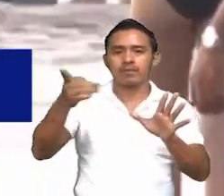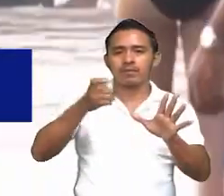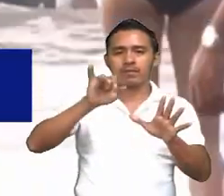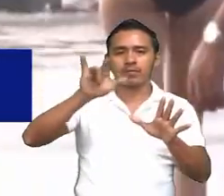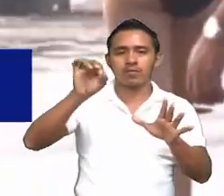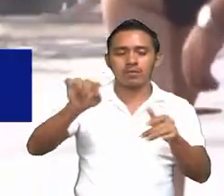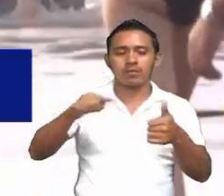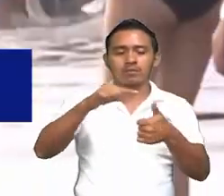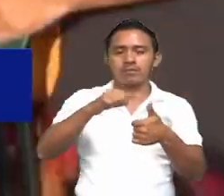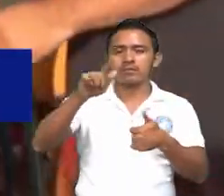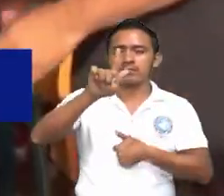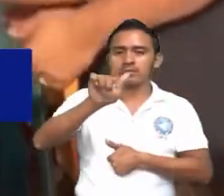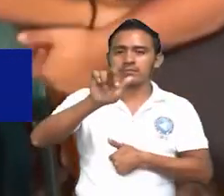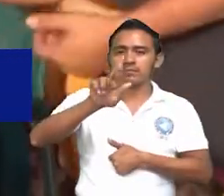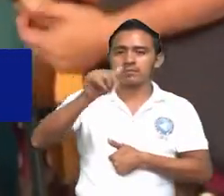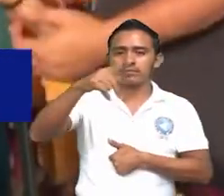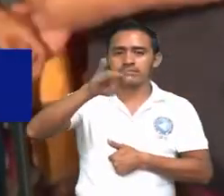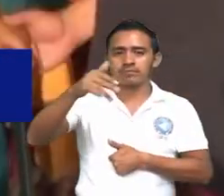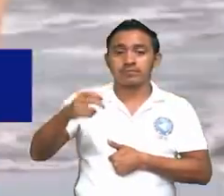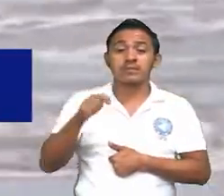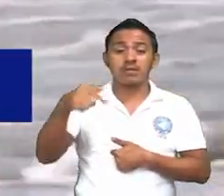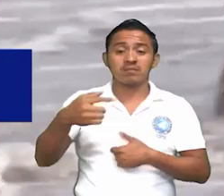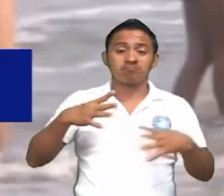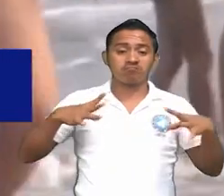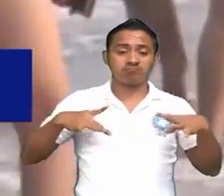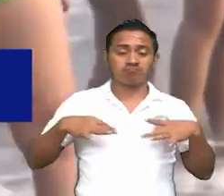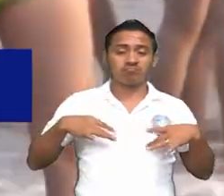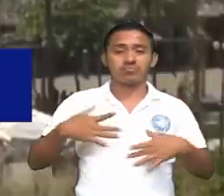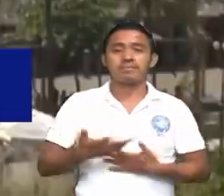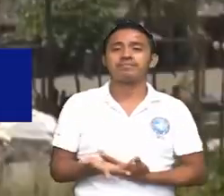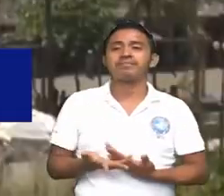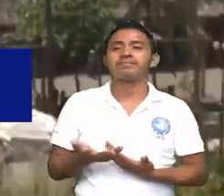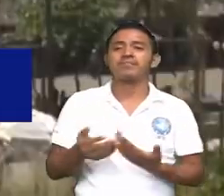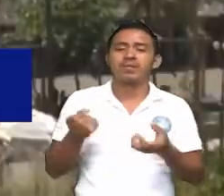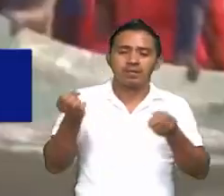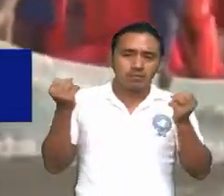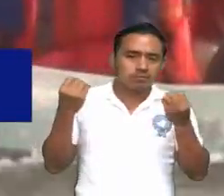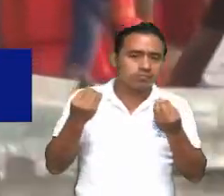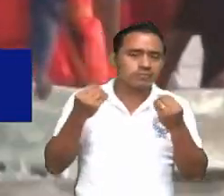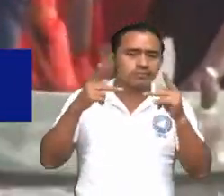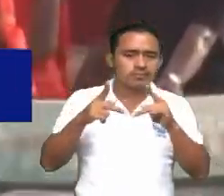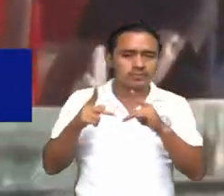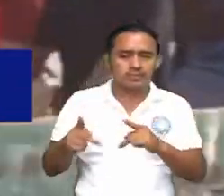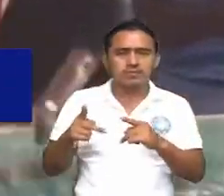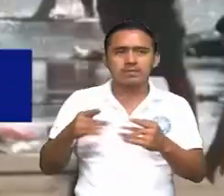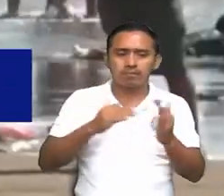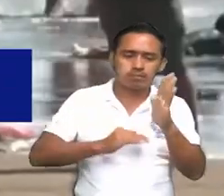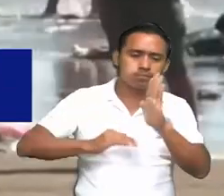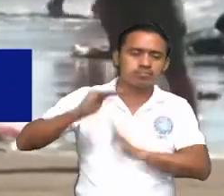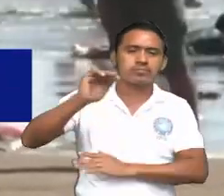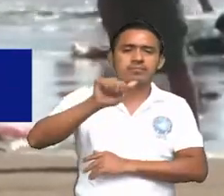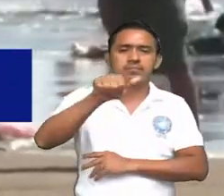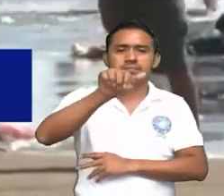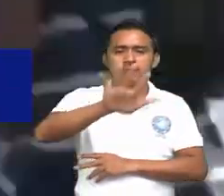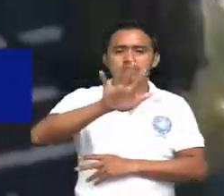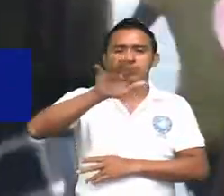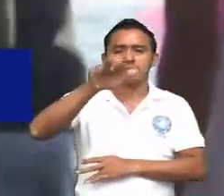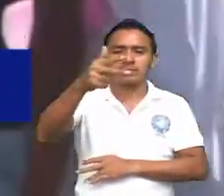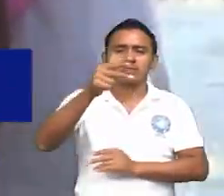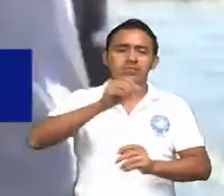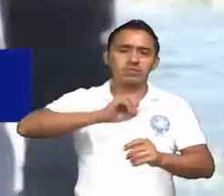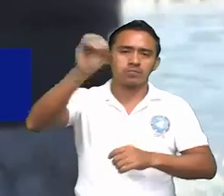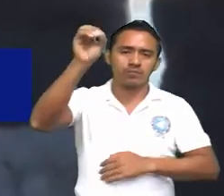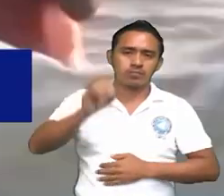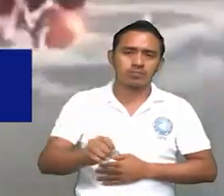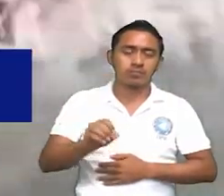y El Trapiche en este fin de semana largo. Además, la afluencia de turistas creció en un